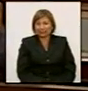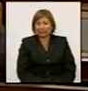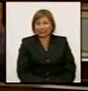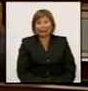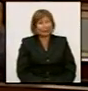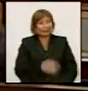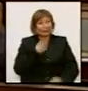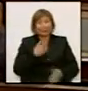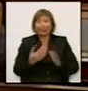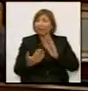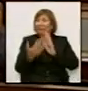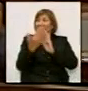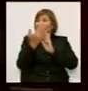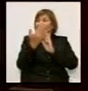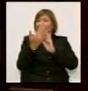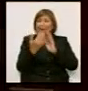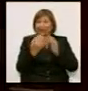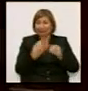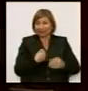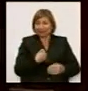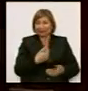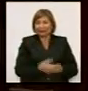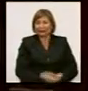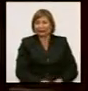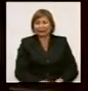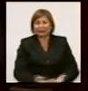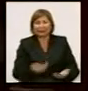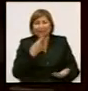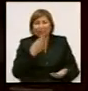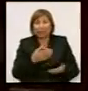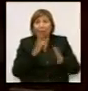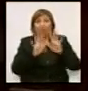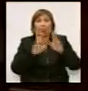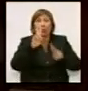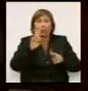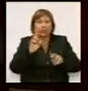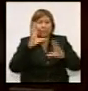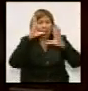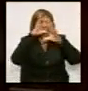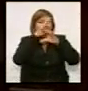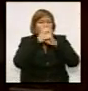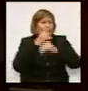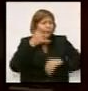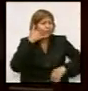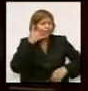Y me presenta, Bobby me llama como a las 12:30 de la noche a mi casa.